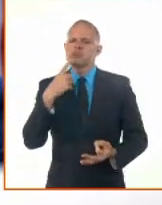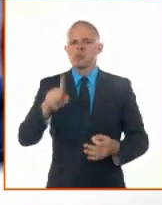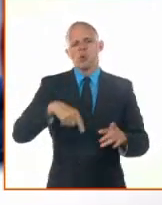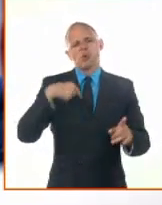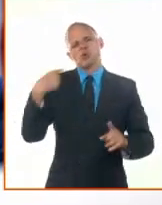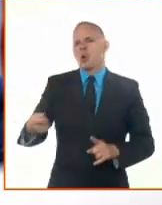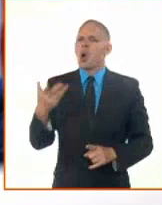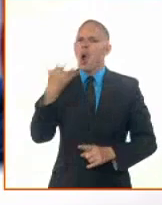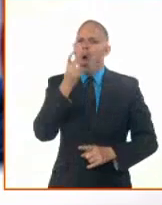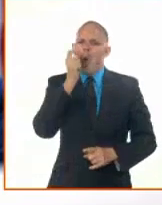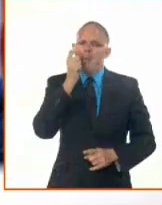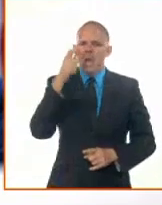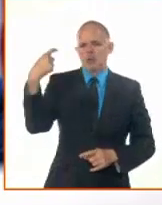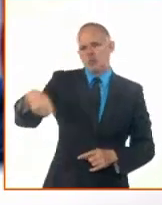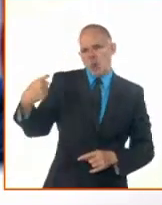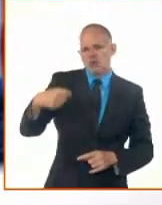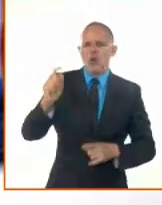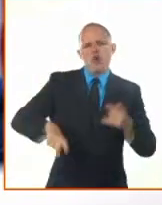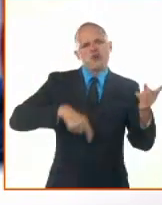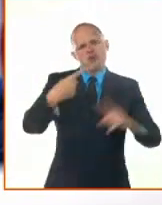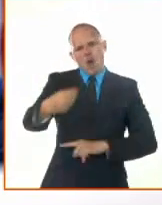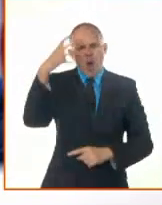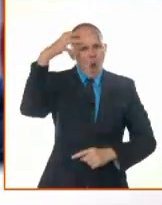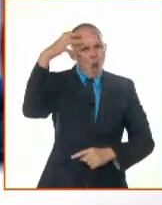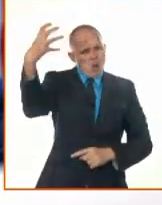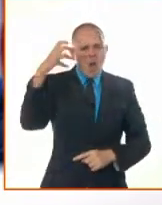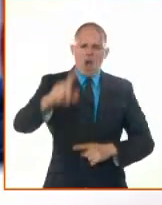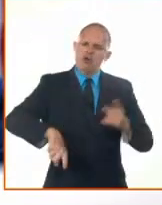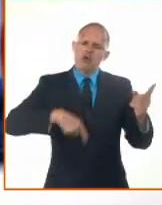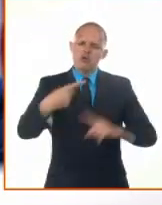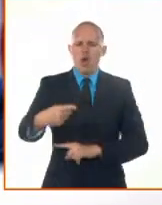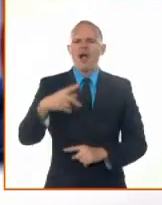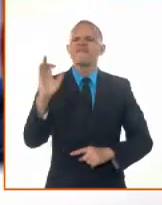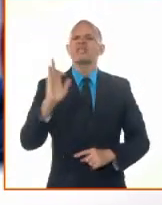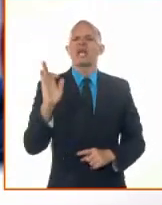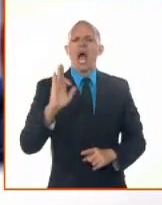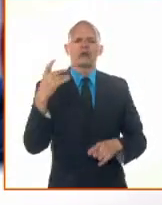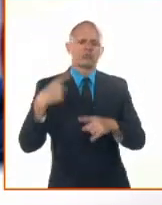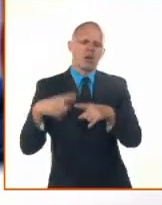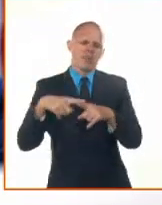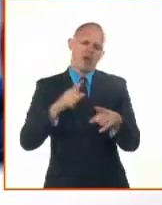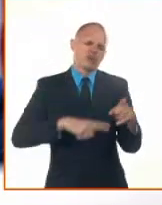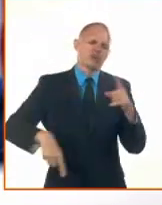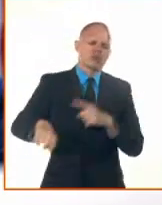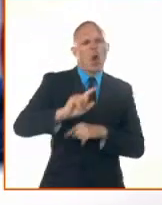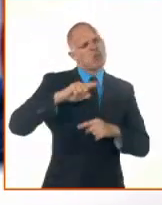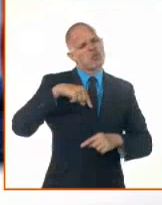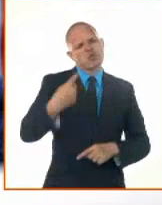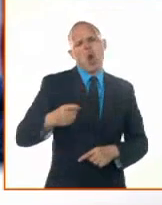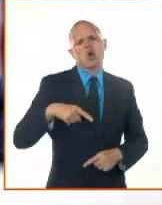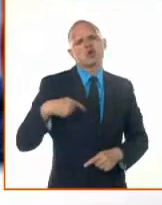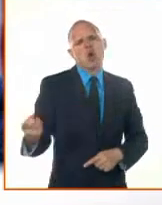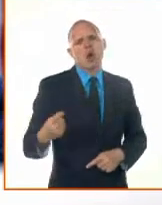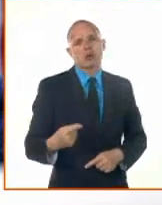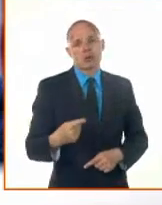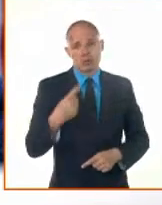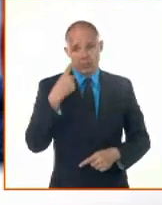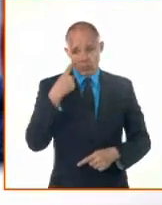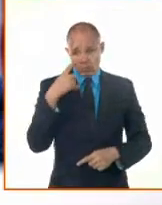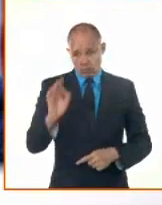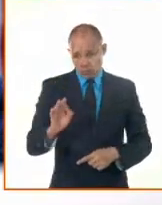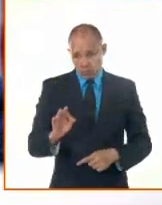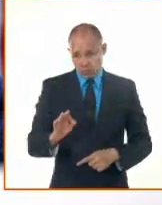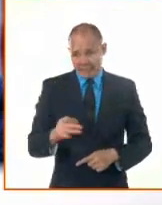juez contra el gobierno contra la fiscalía contra todo el mundo arremetió en contra